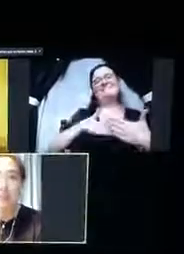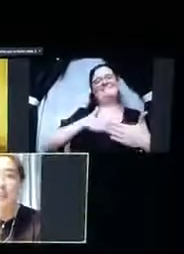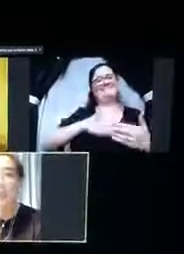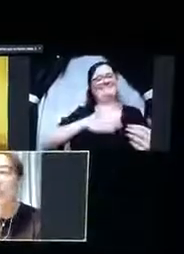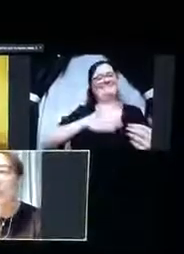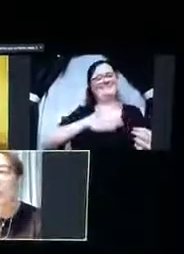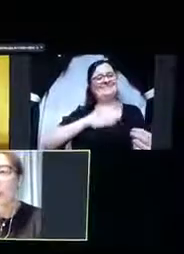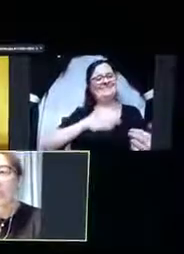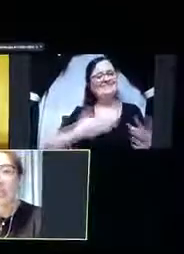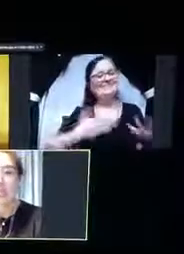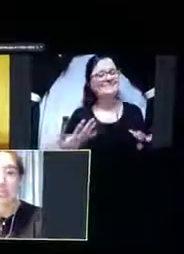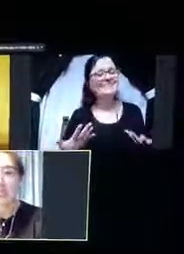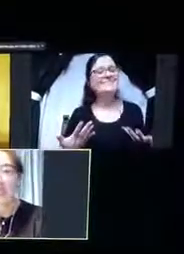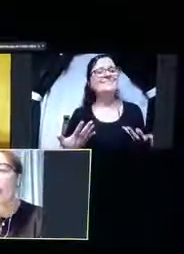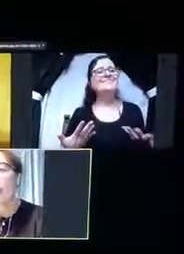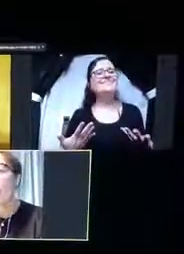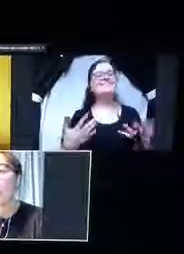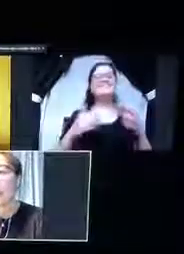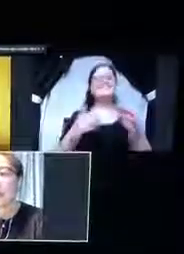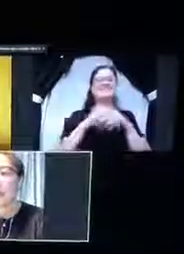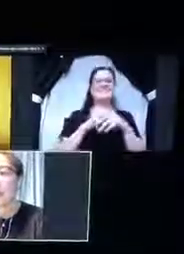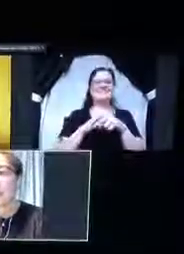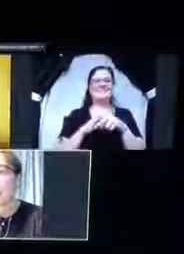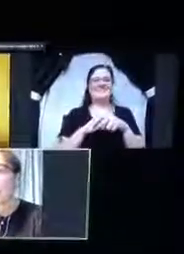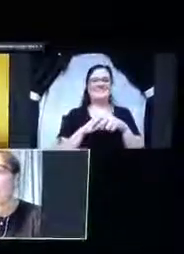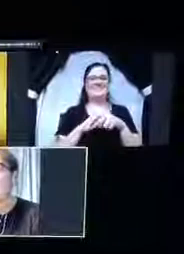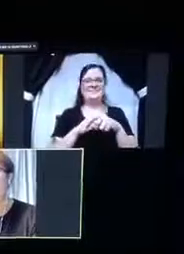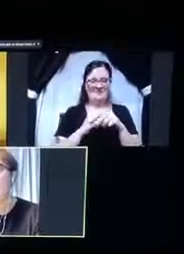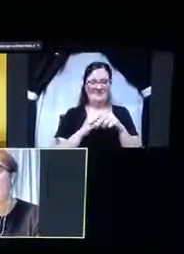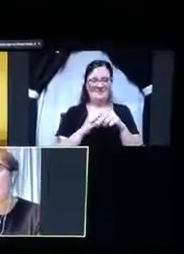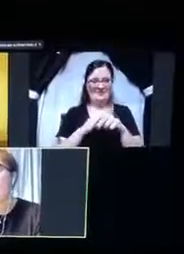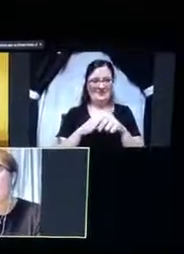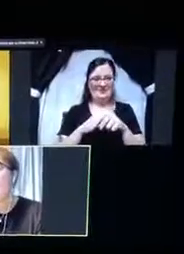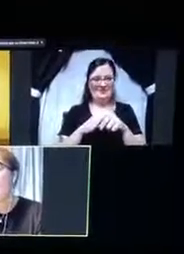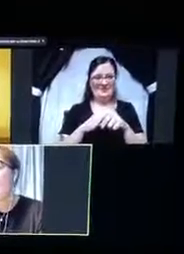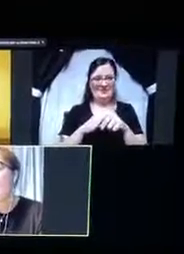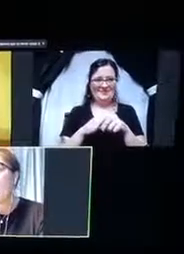como profesional y como hermana de un paciente siempre es muy gratificante.